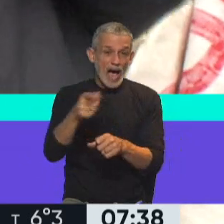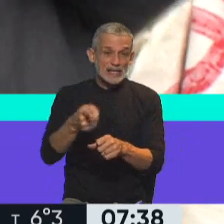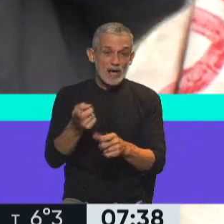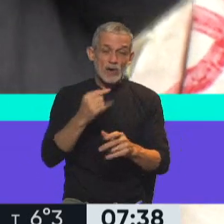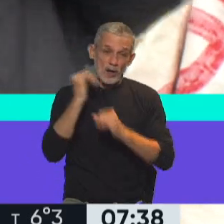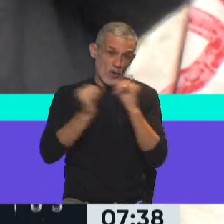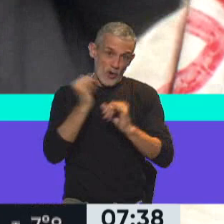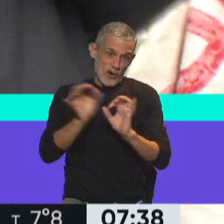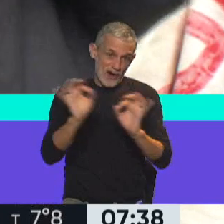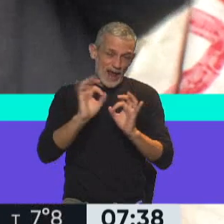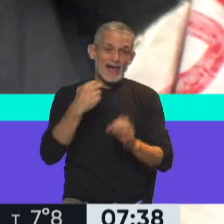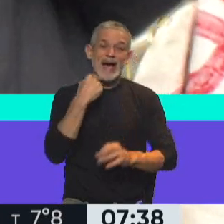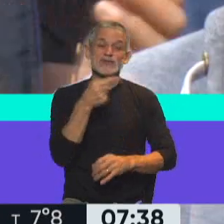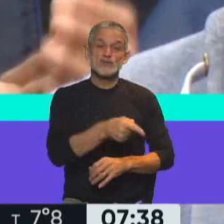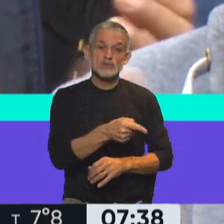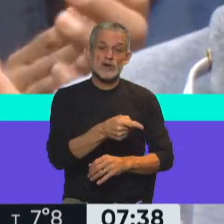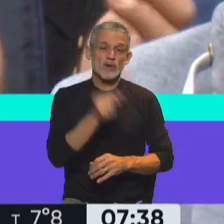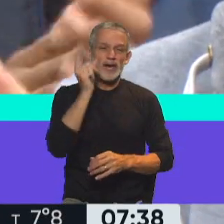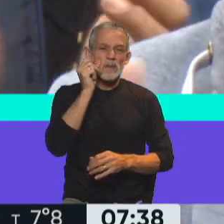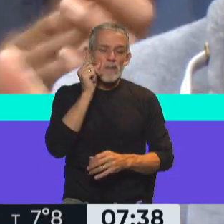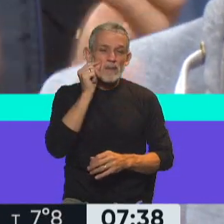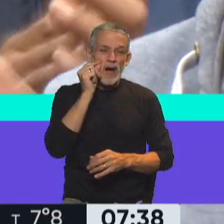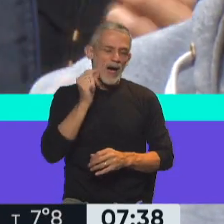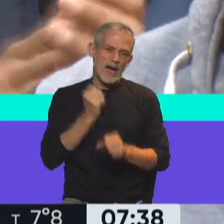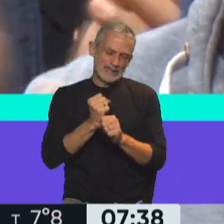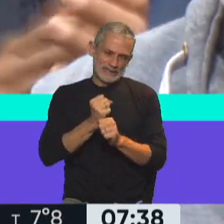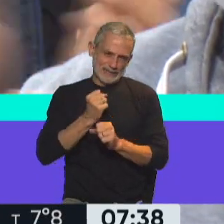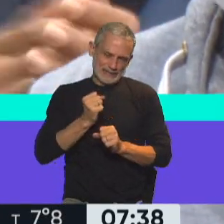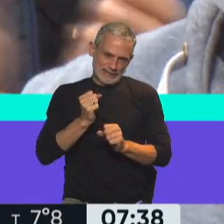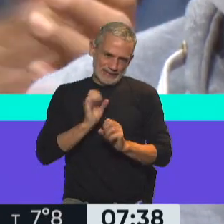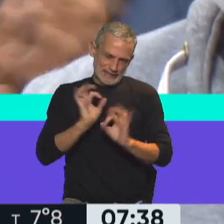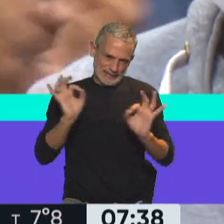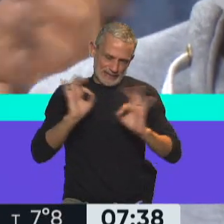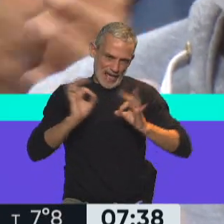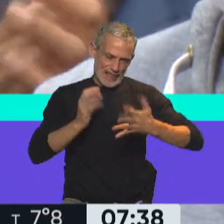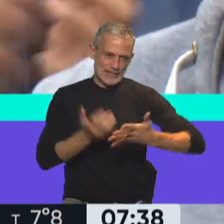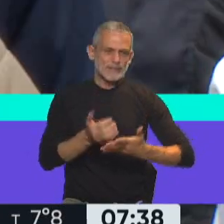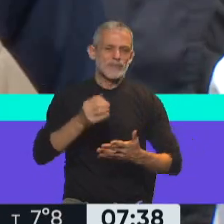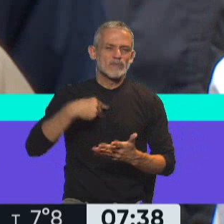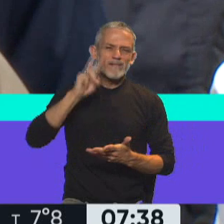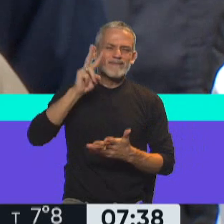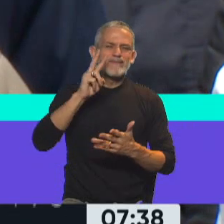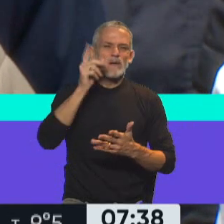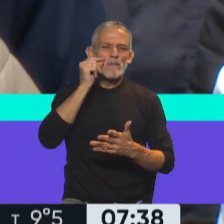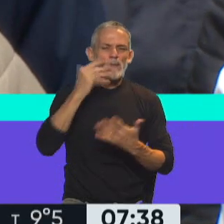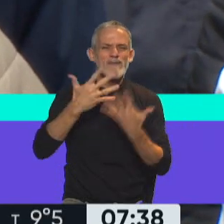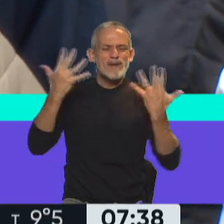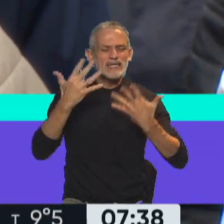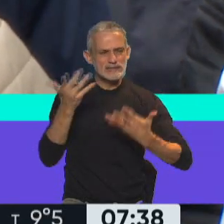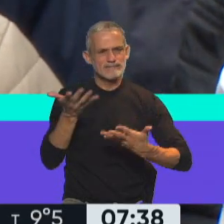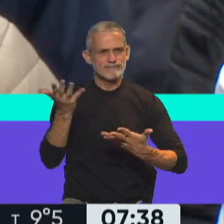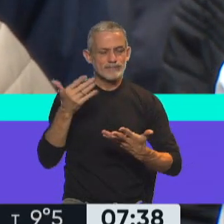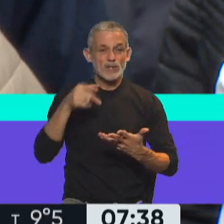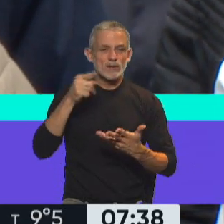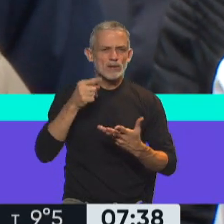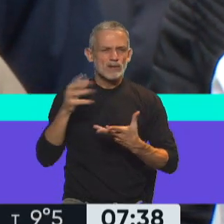a contarles a sus hijos que papá estaba sin trabajo. Ven un padre feliz que no quiere llevarle todo